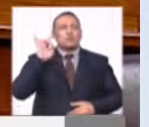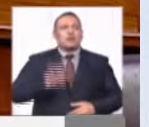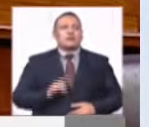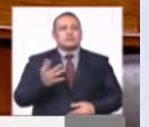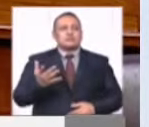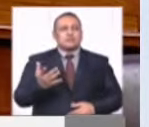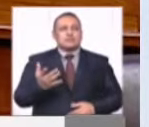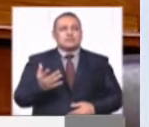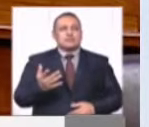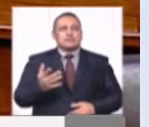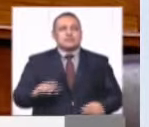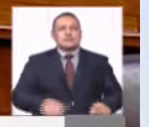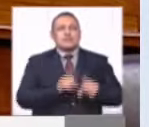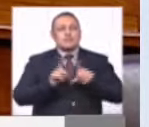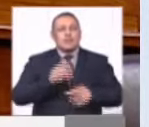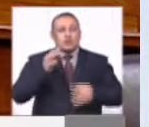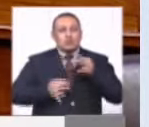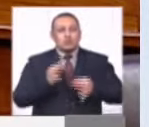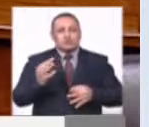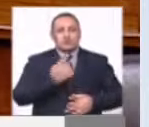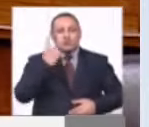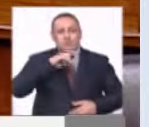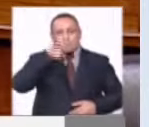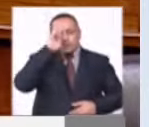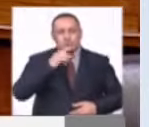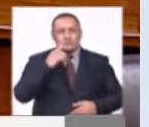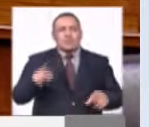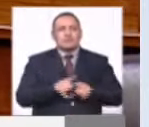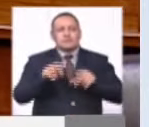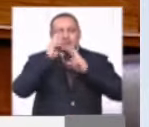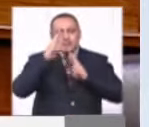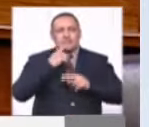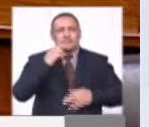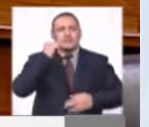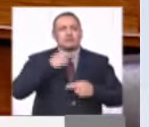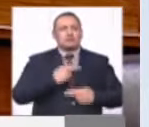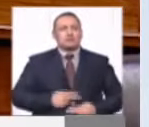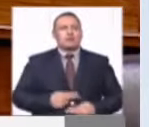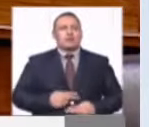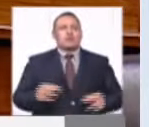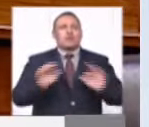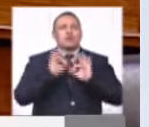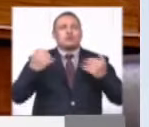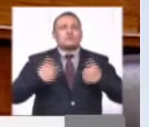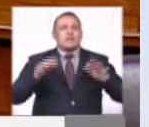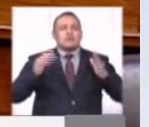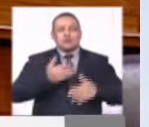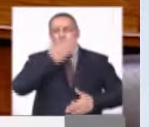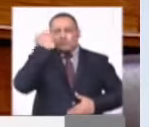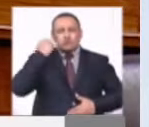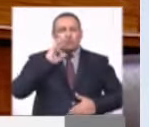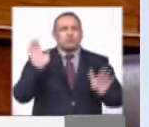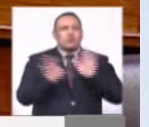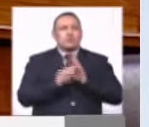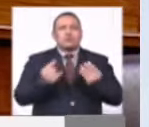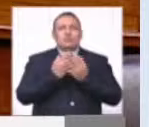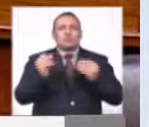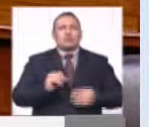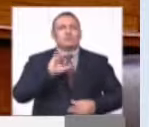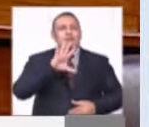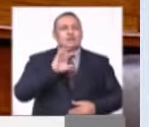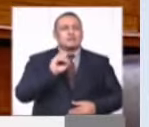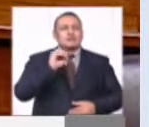urgencia. ¿Hay justicia en el Perú? ¿Se respetan los derechos humanos o ya se olvidó de los más de